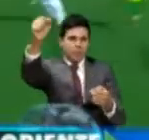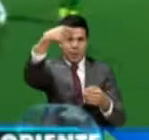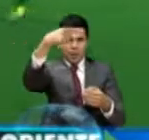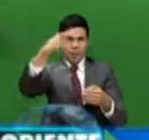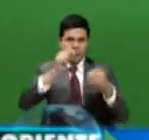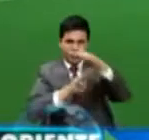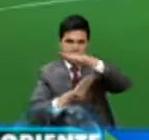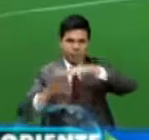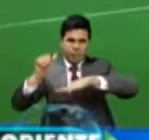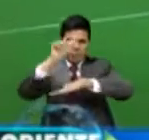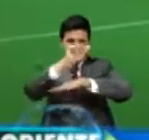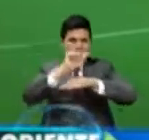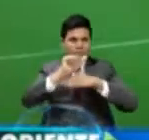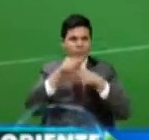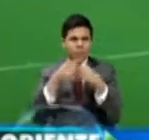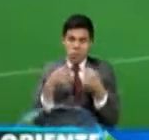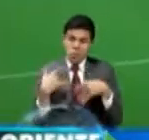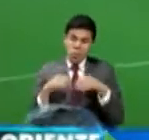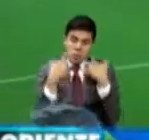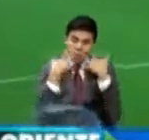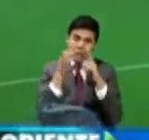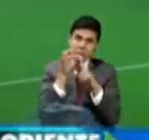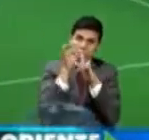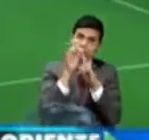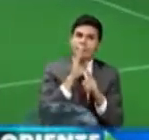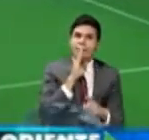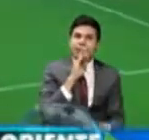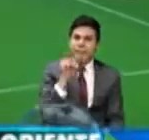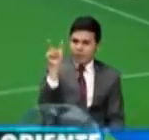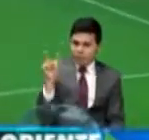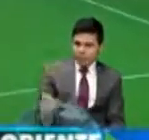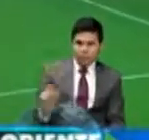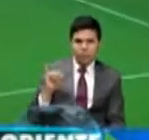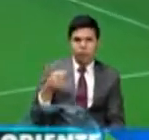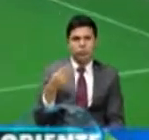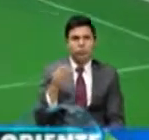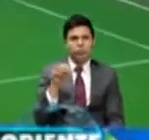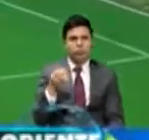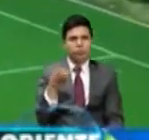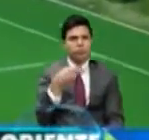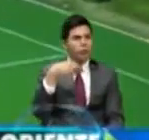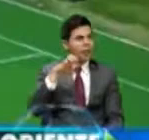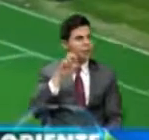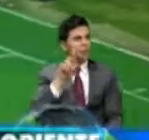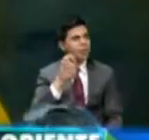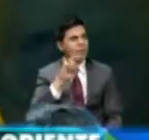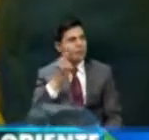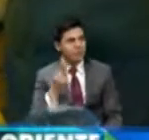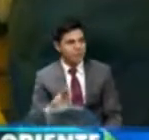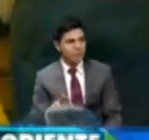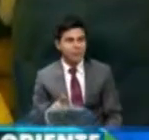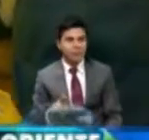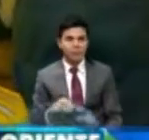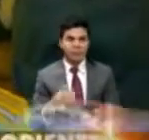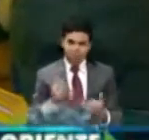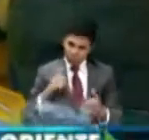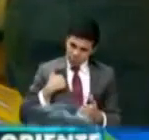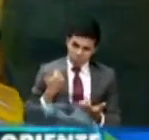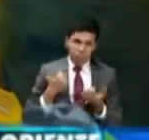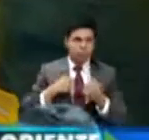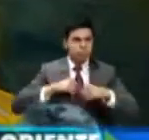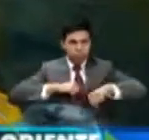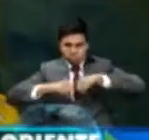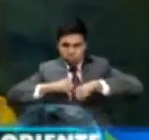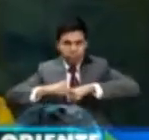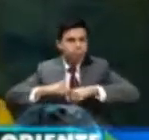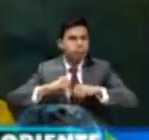de ascenso. Uno de los más aplaudidos por los hinchas fue el santandereano John Pérez. Como siempre, cuando va la oportunidad hay que aprovecharla al máximo.